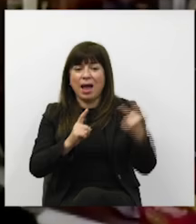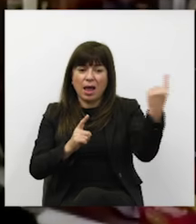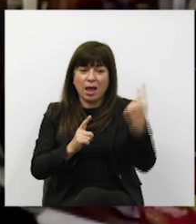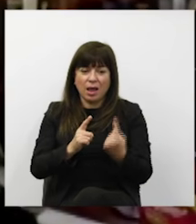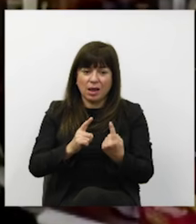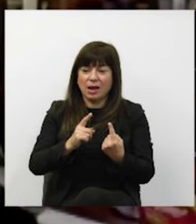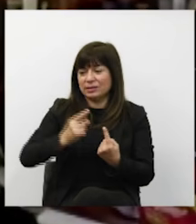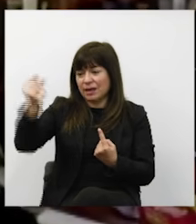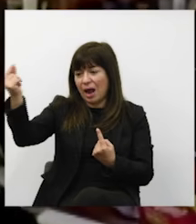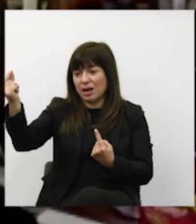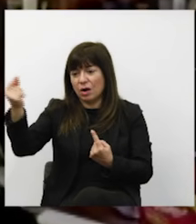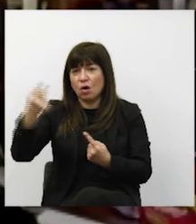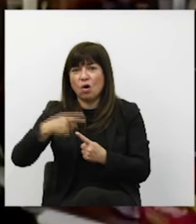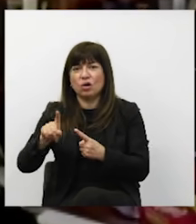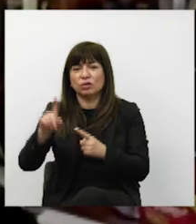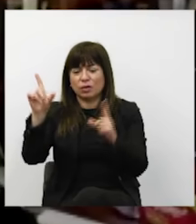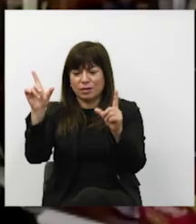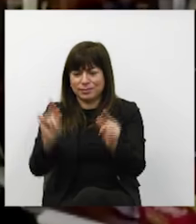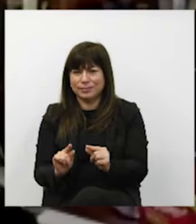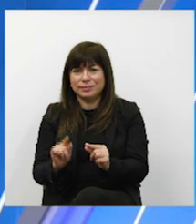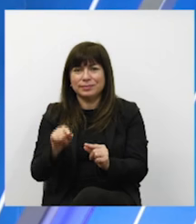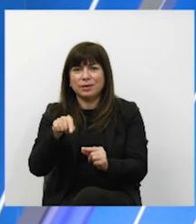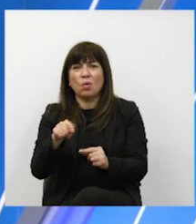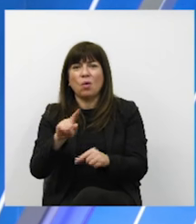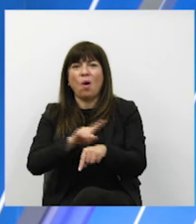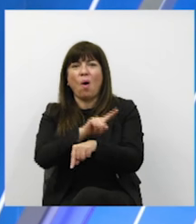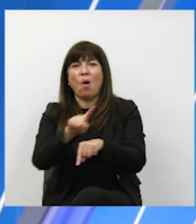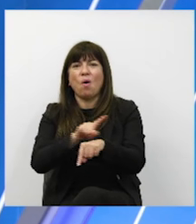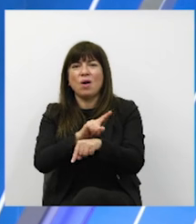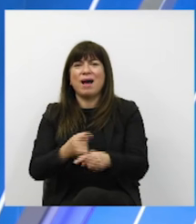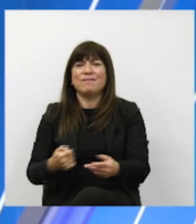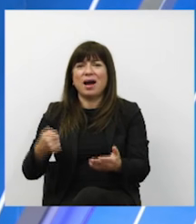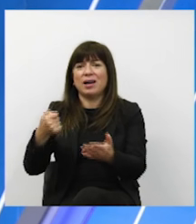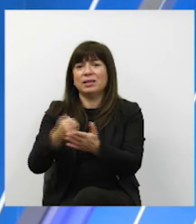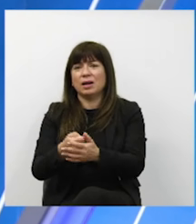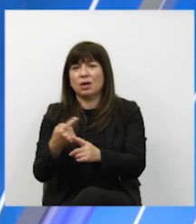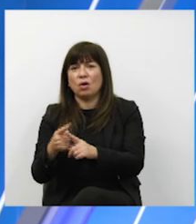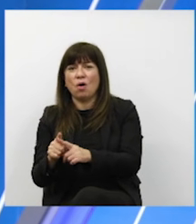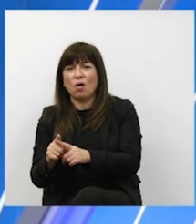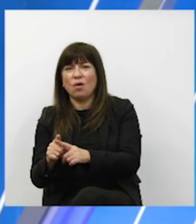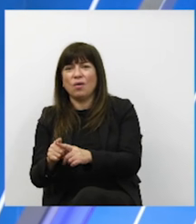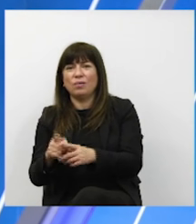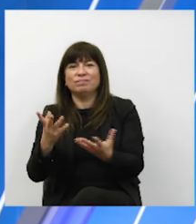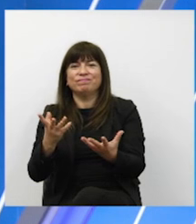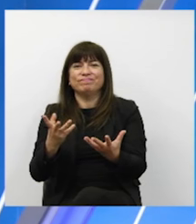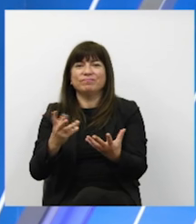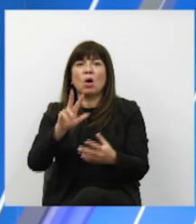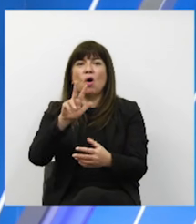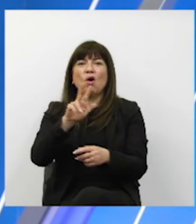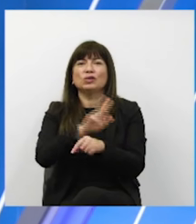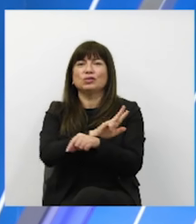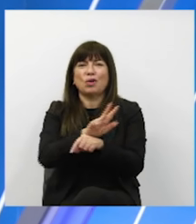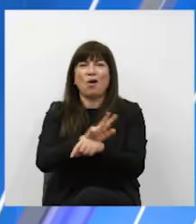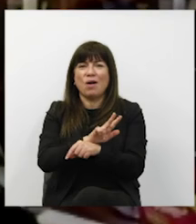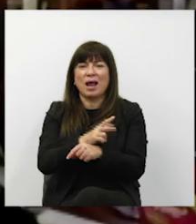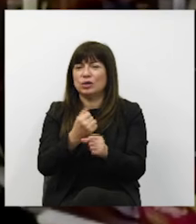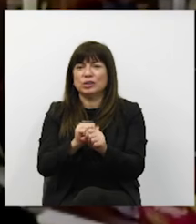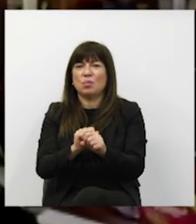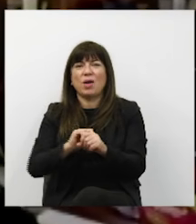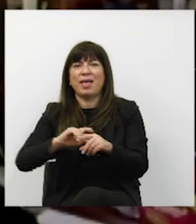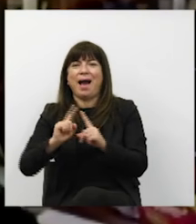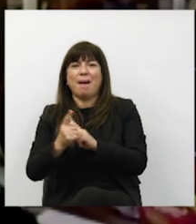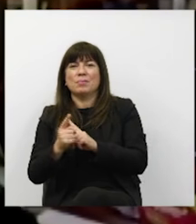reduce las horas, vas a tener que contratar. Son unidades que no son divisibles, son las 8 horas. Entonces,